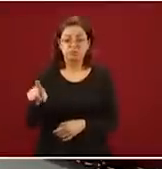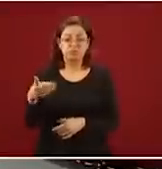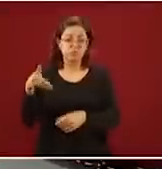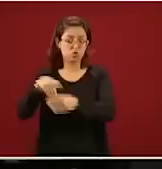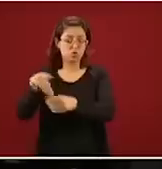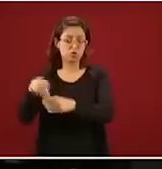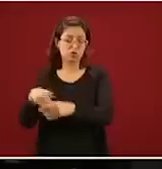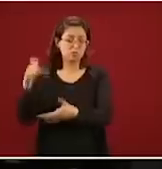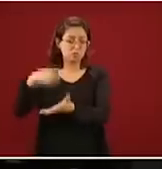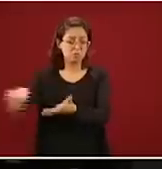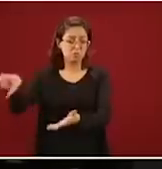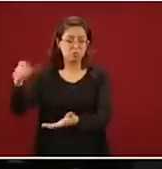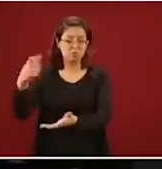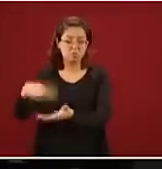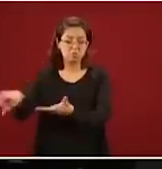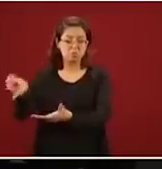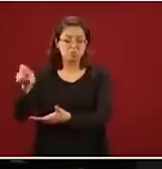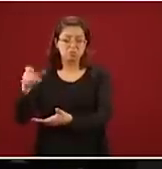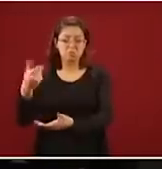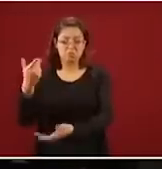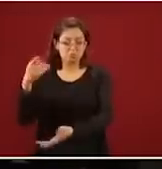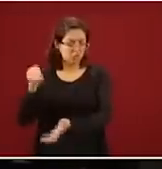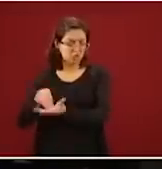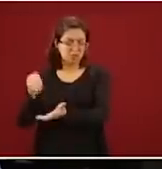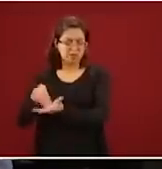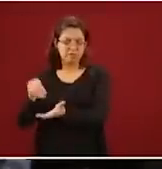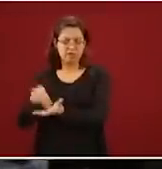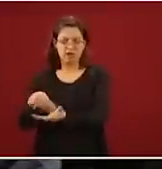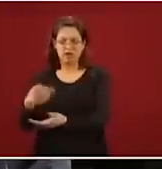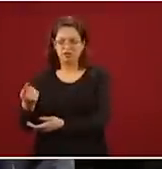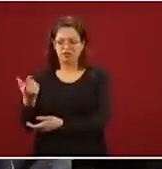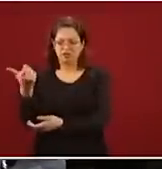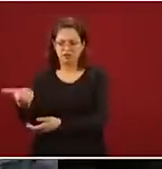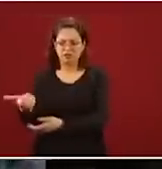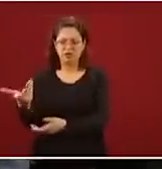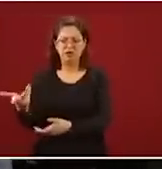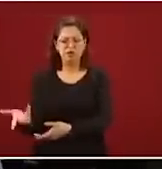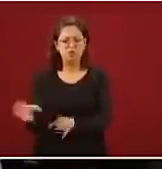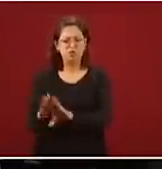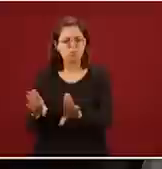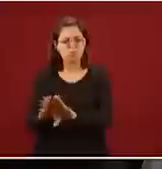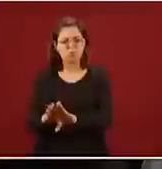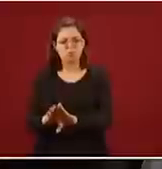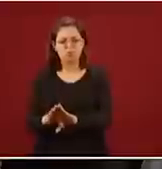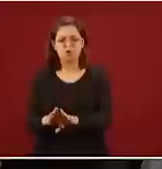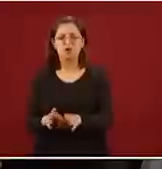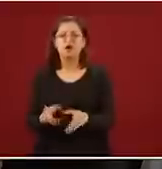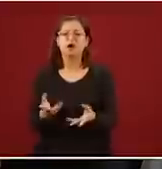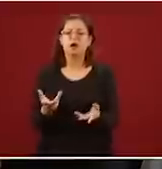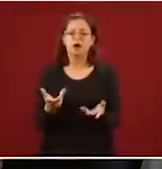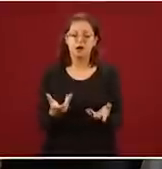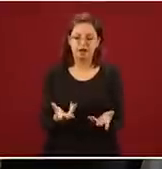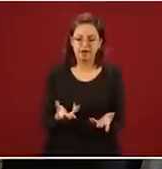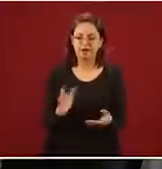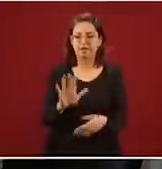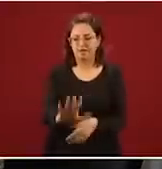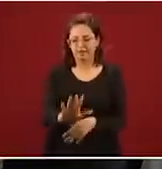no aceptar quitar las cuotas, ¿qué pasaría con ese dinero? Es decir… Ah, bueno, nada más vamos a